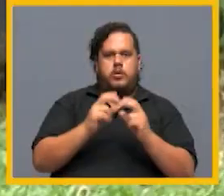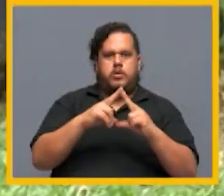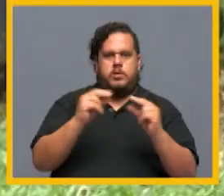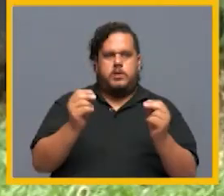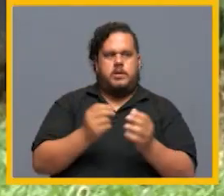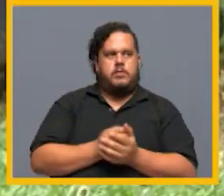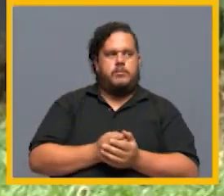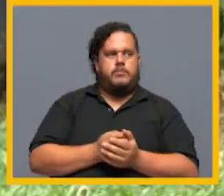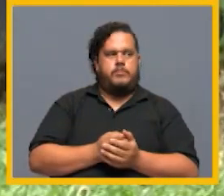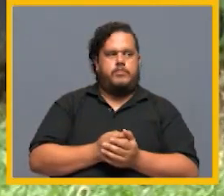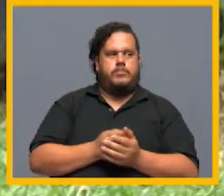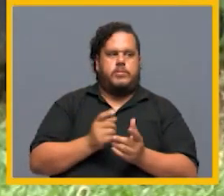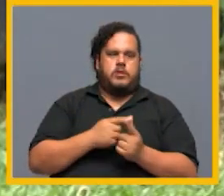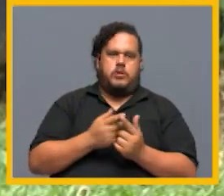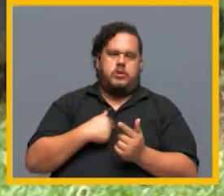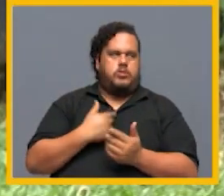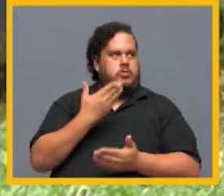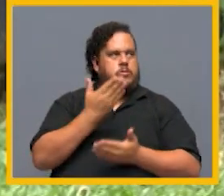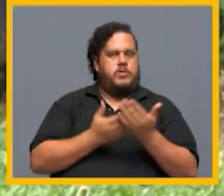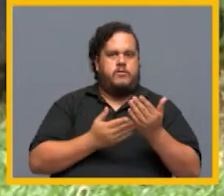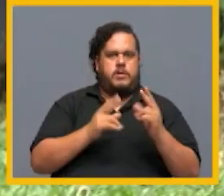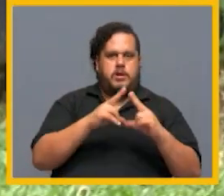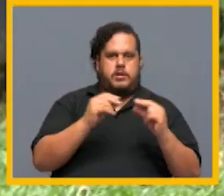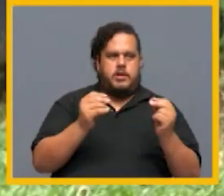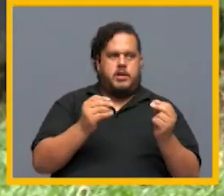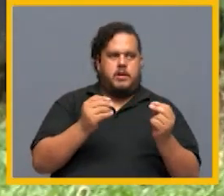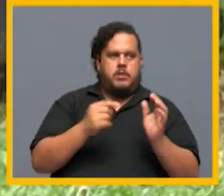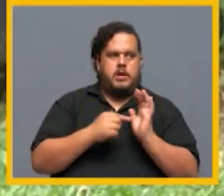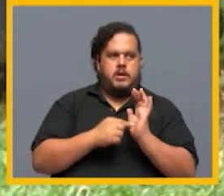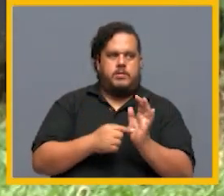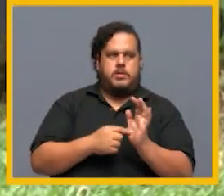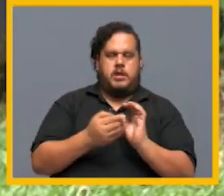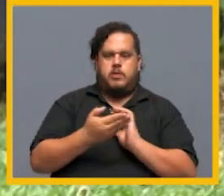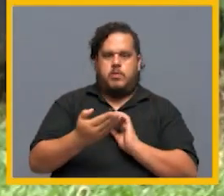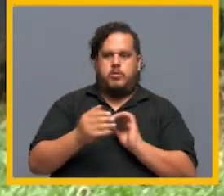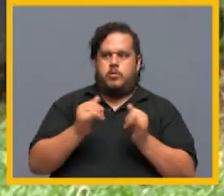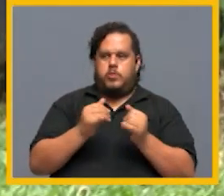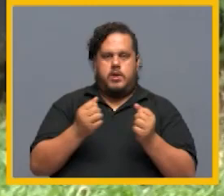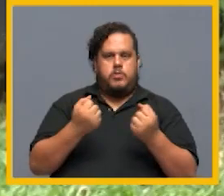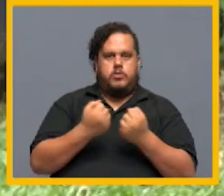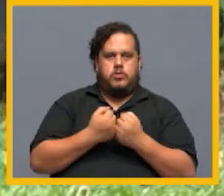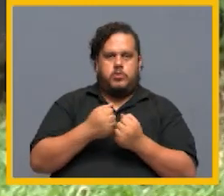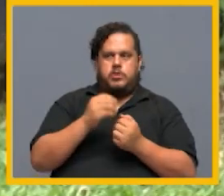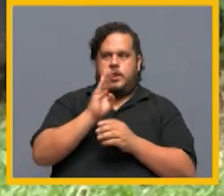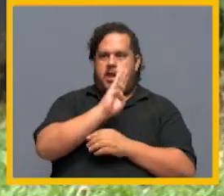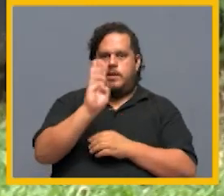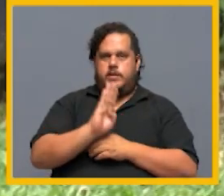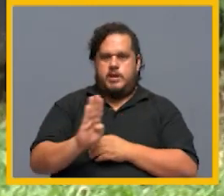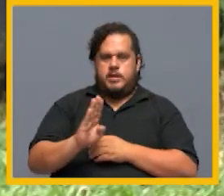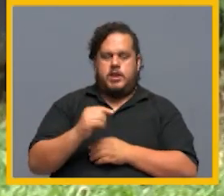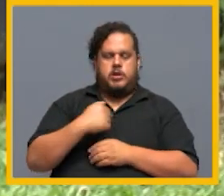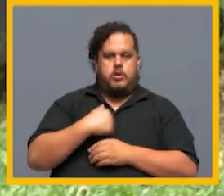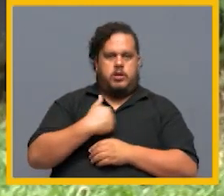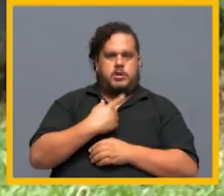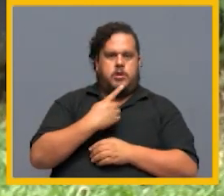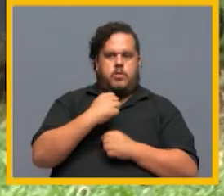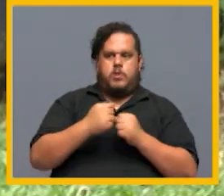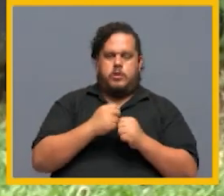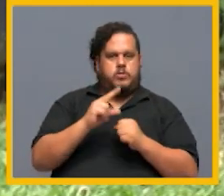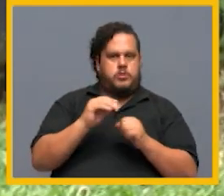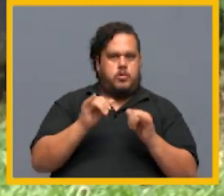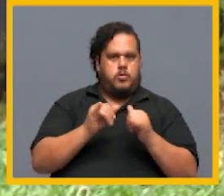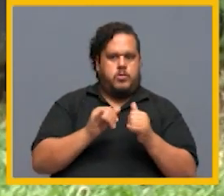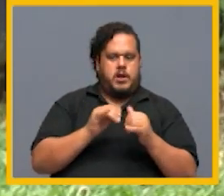Y decidí por irme para Nicaragua a representar. Y vieras que cuando jugamos contra él y se vi el estadio lleno, yo que tengo un año de no jugar un partido